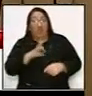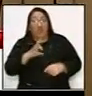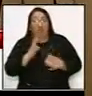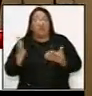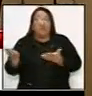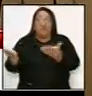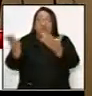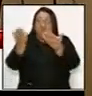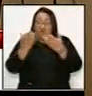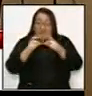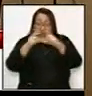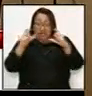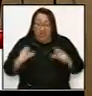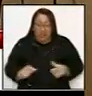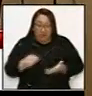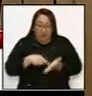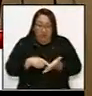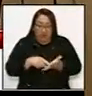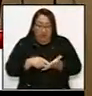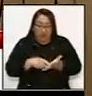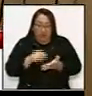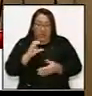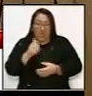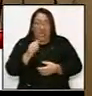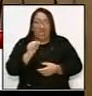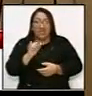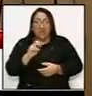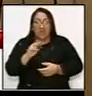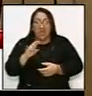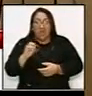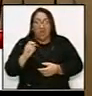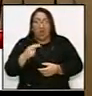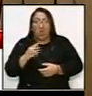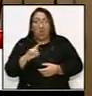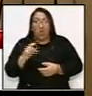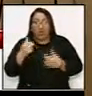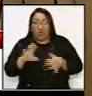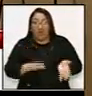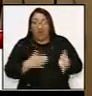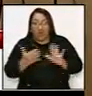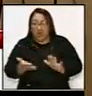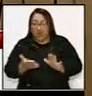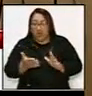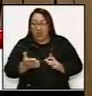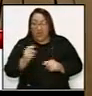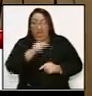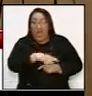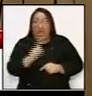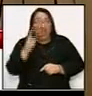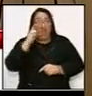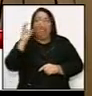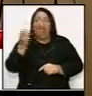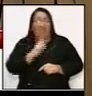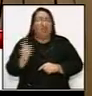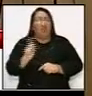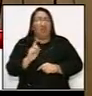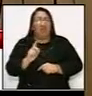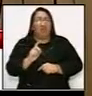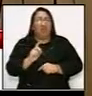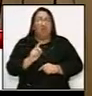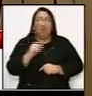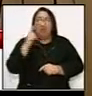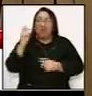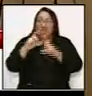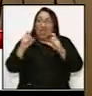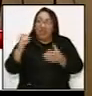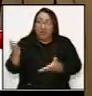recibe el certificado del Casimiro Ulloa diciendo que ha fallecido, porque él todavía no creía, le traen